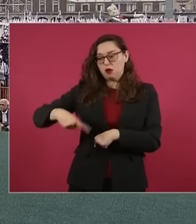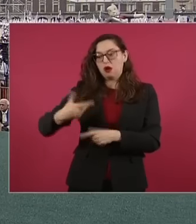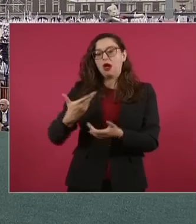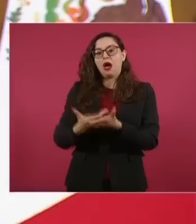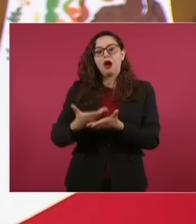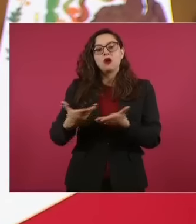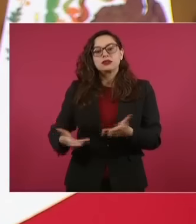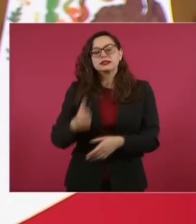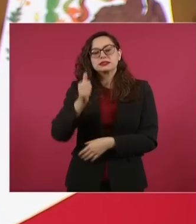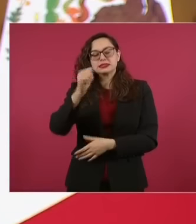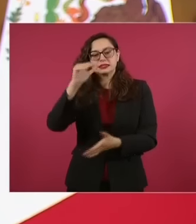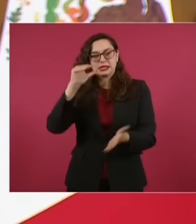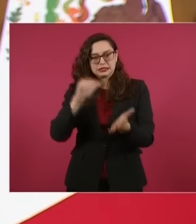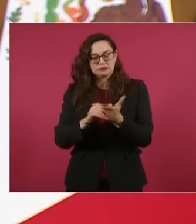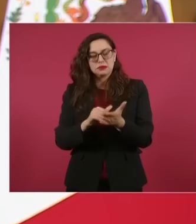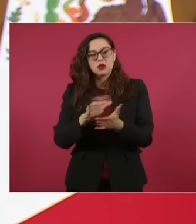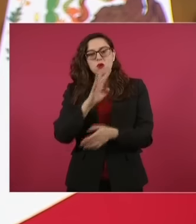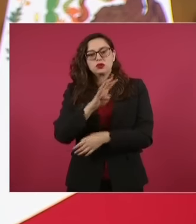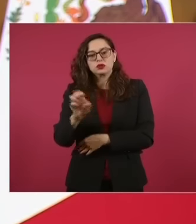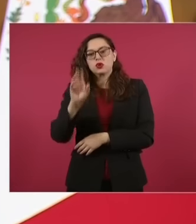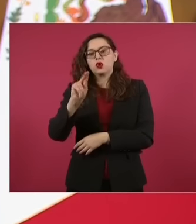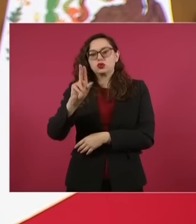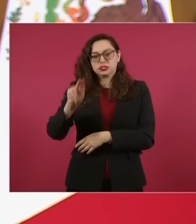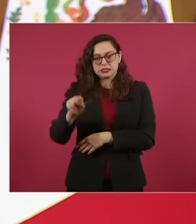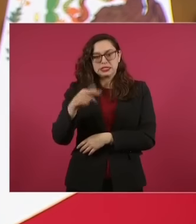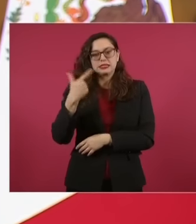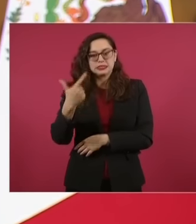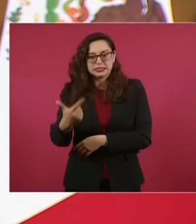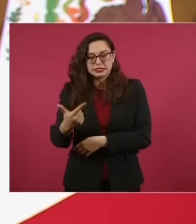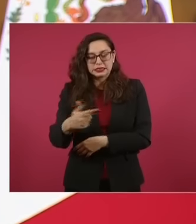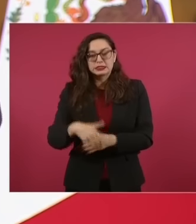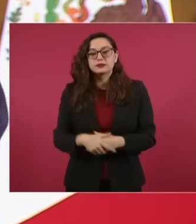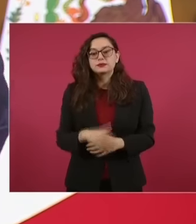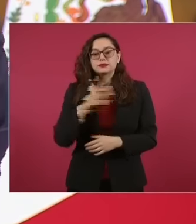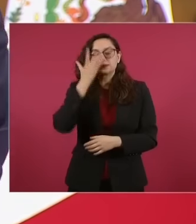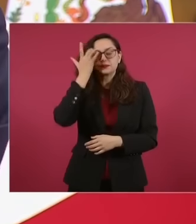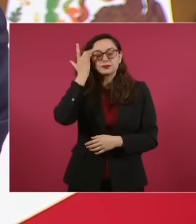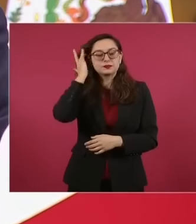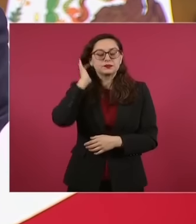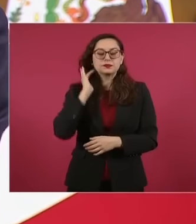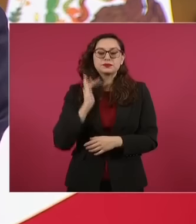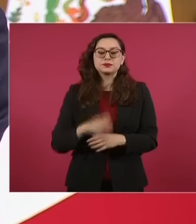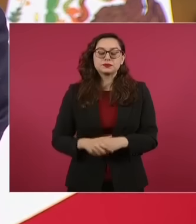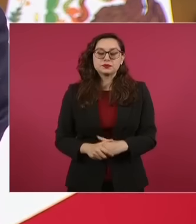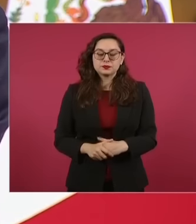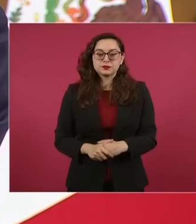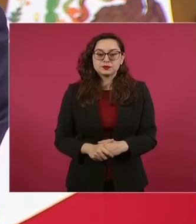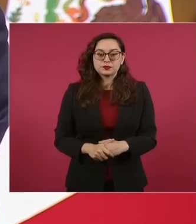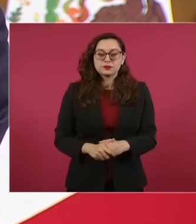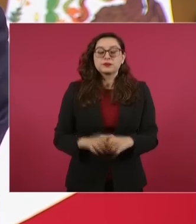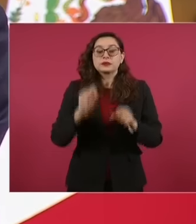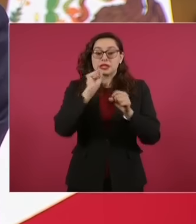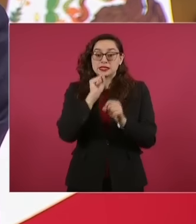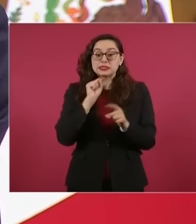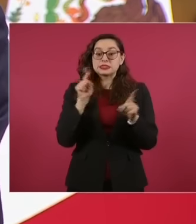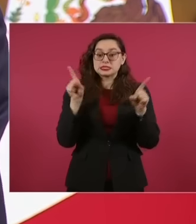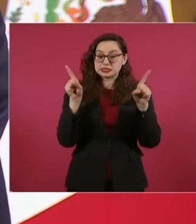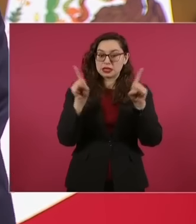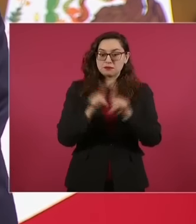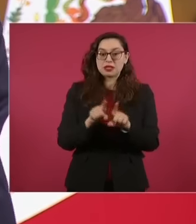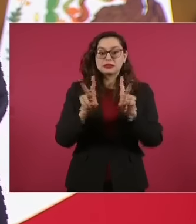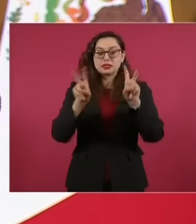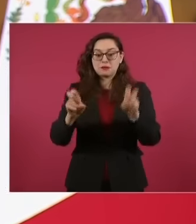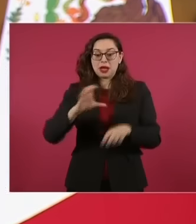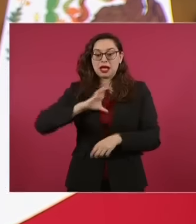un rollo verdaderamente innecesario, inútil. Quizás está ensayando para ahora